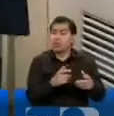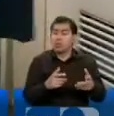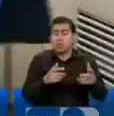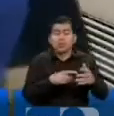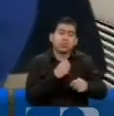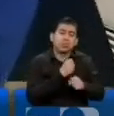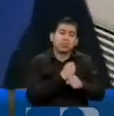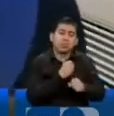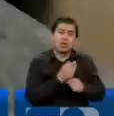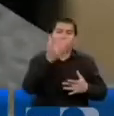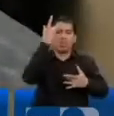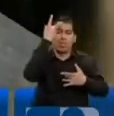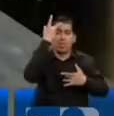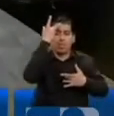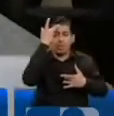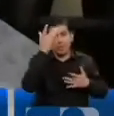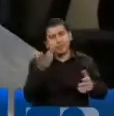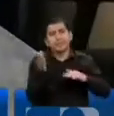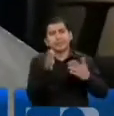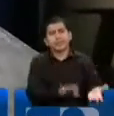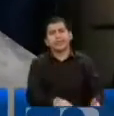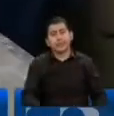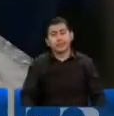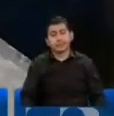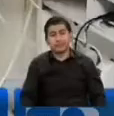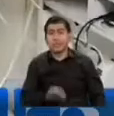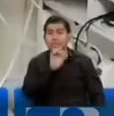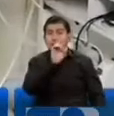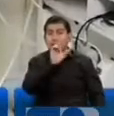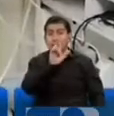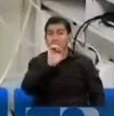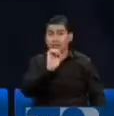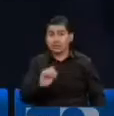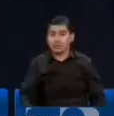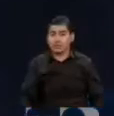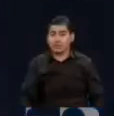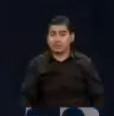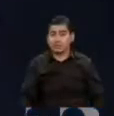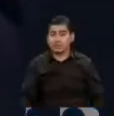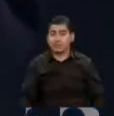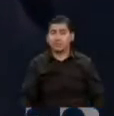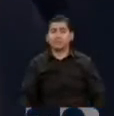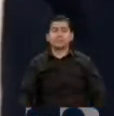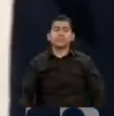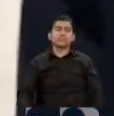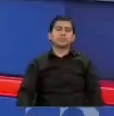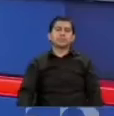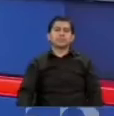salud contagiados y alrededor de 130 fallecidos. En Quito, Paul Coello, 24 horas.